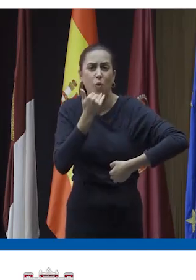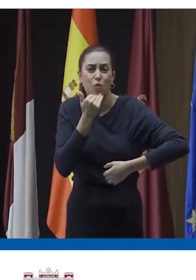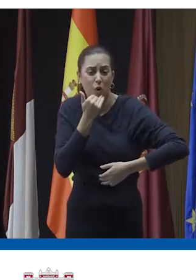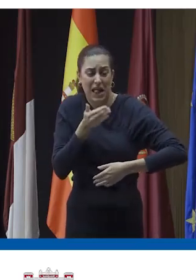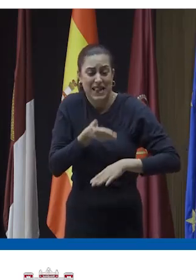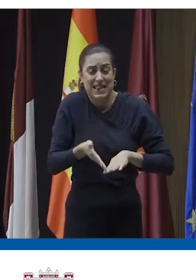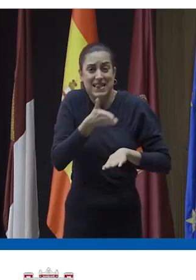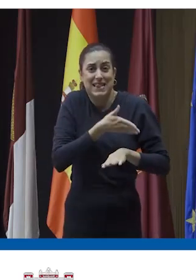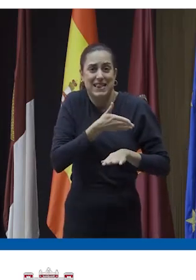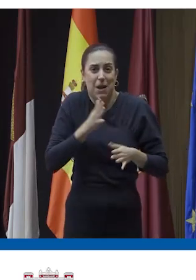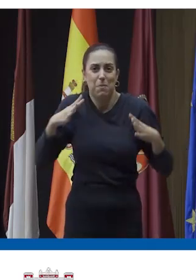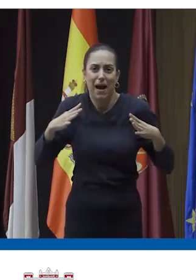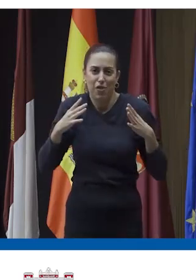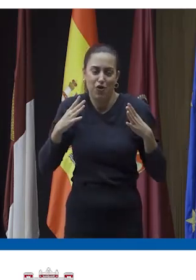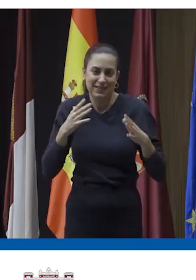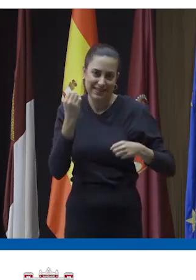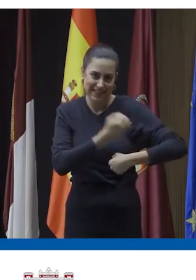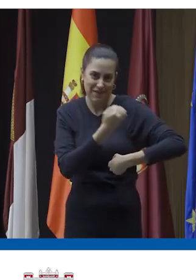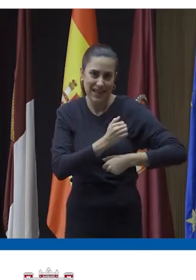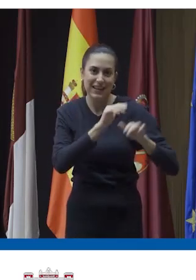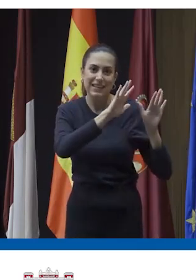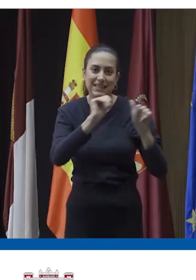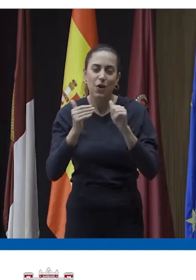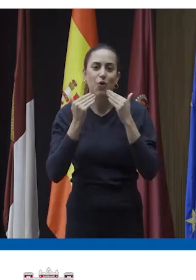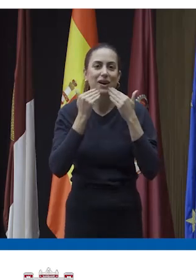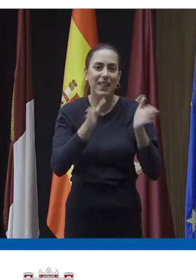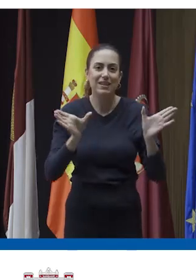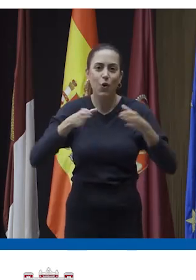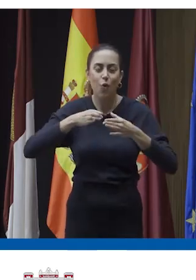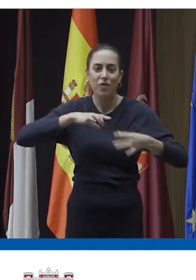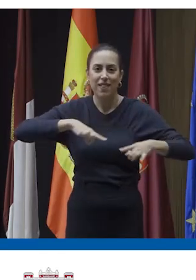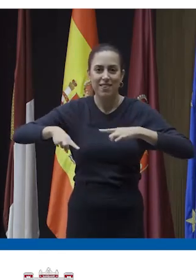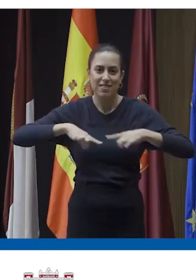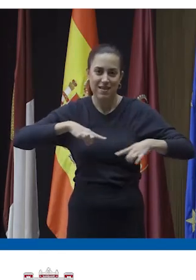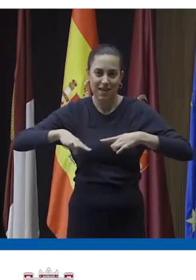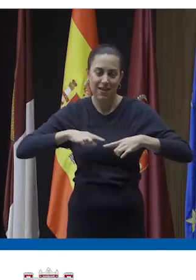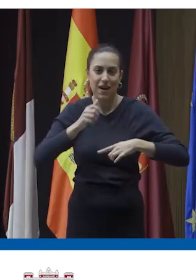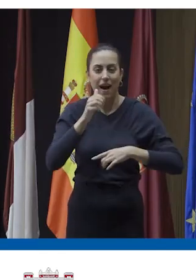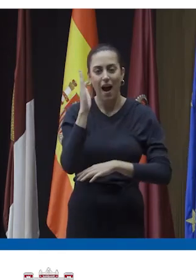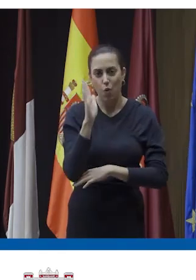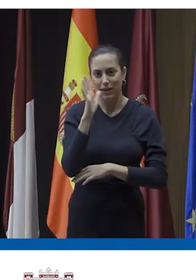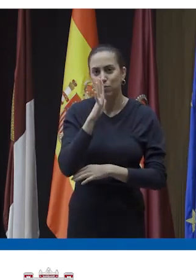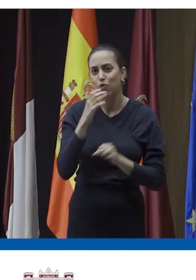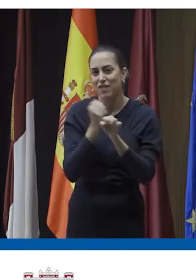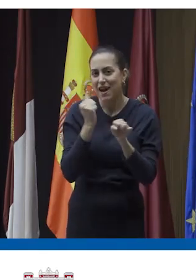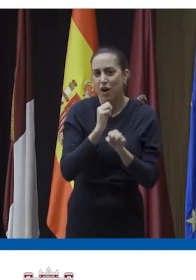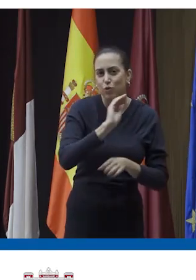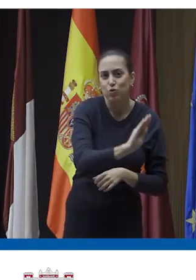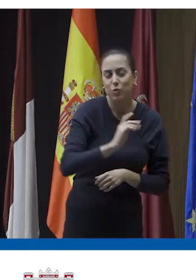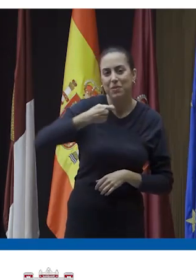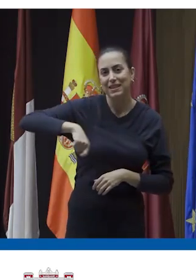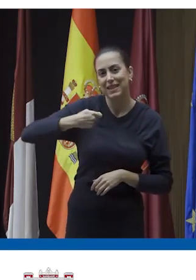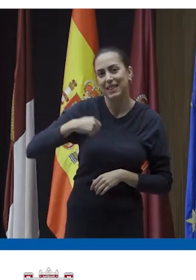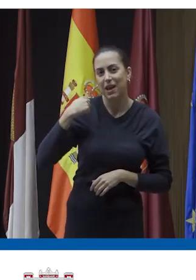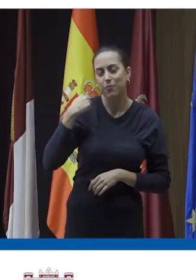Navidad. Por supuesto, un saludo y gracias a la Junta Directiva de ALUEX por el trabajo diario, con su presidente, con